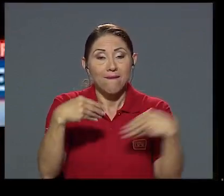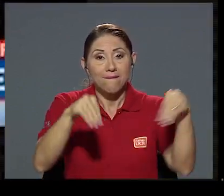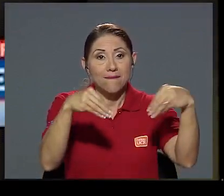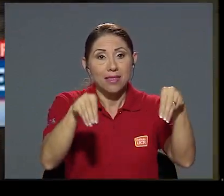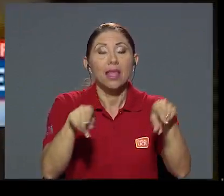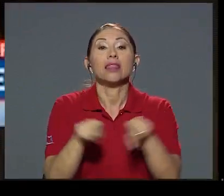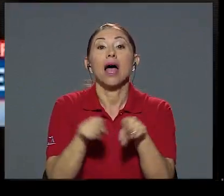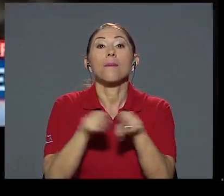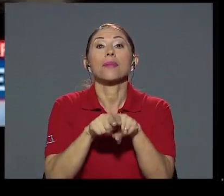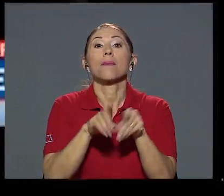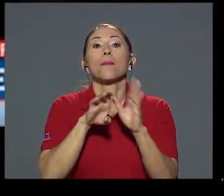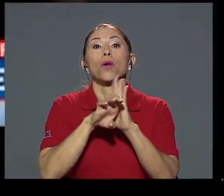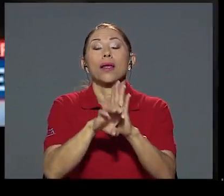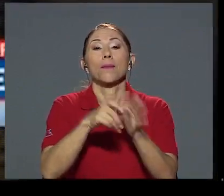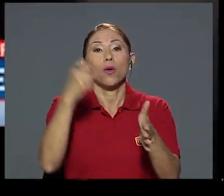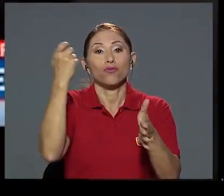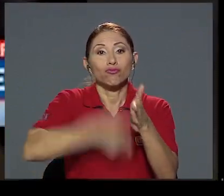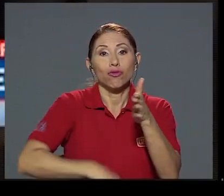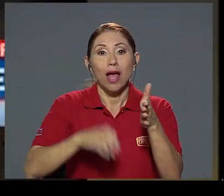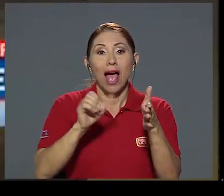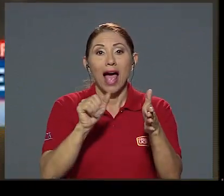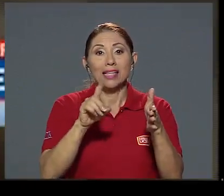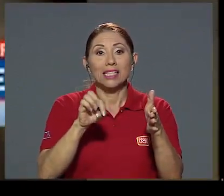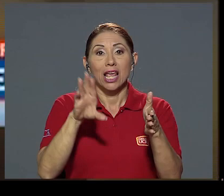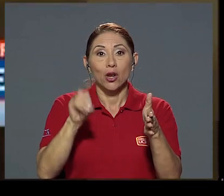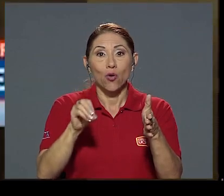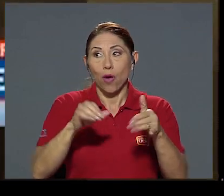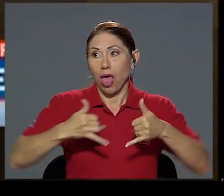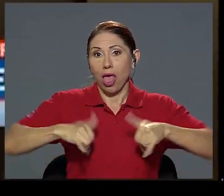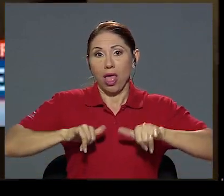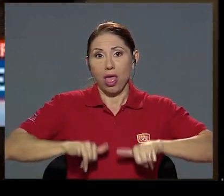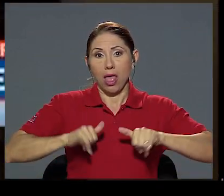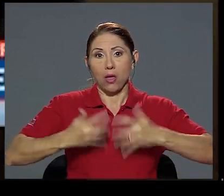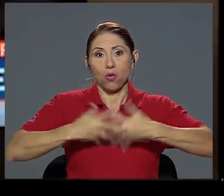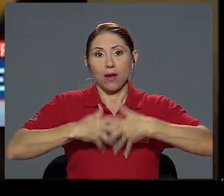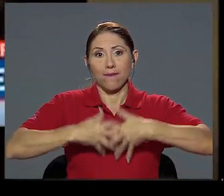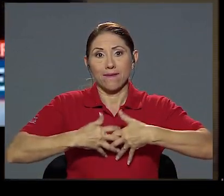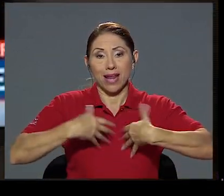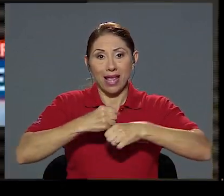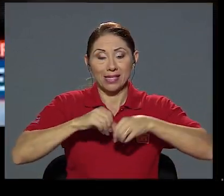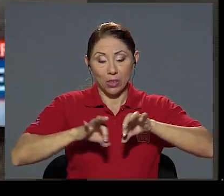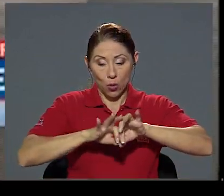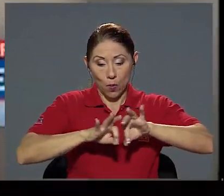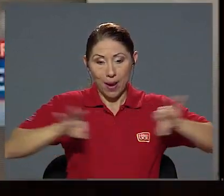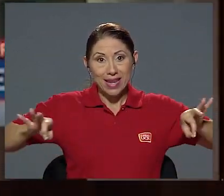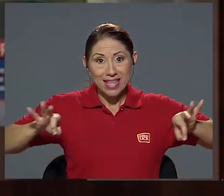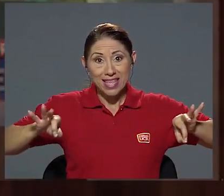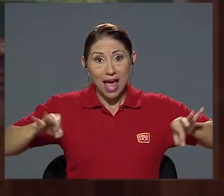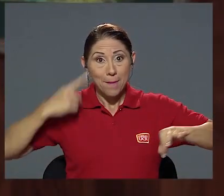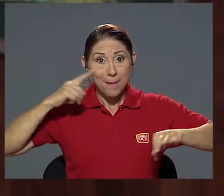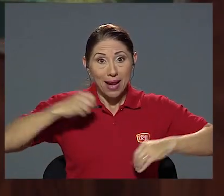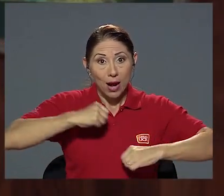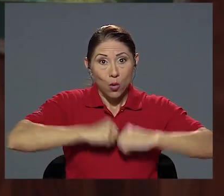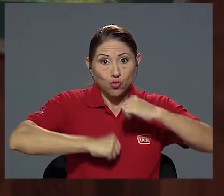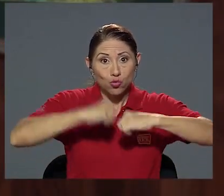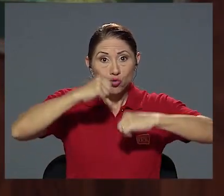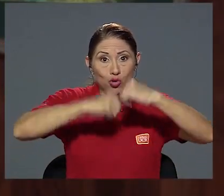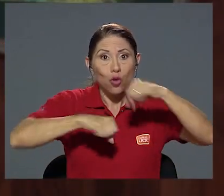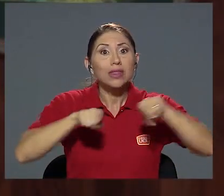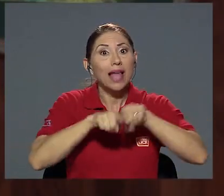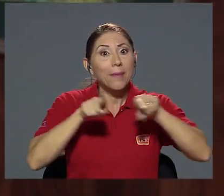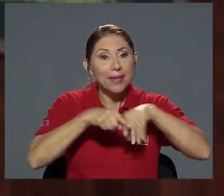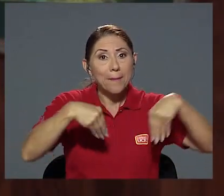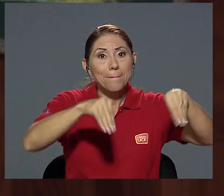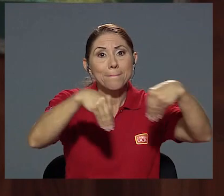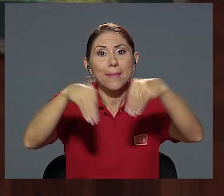como el acero, digamos, la fábrica que está en el país de producción, de transformación de acero de varilla de construcción, exporta a Nicaragua una